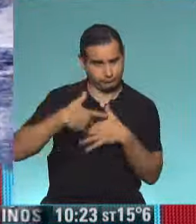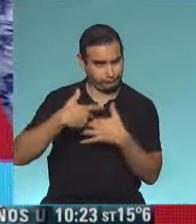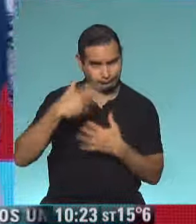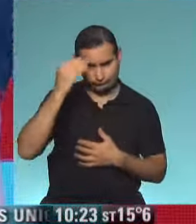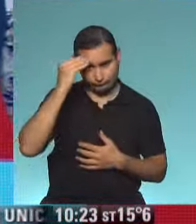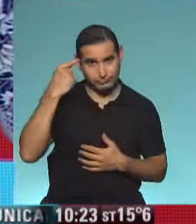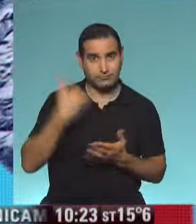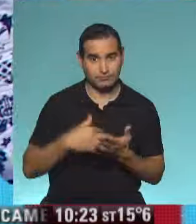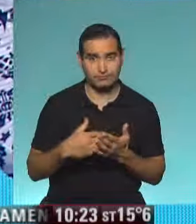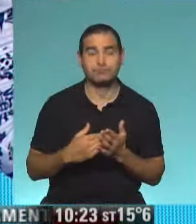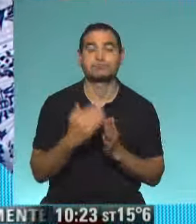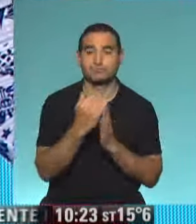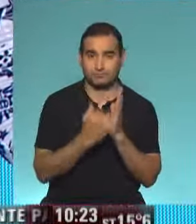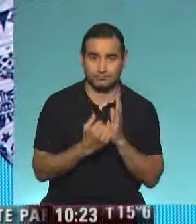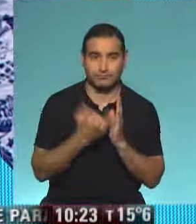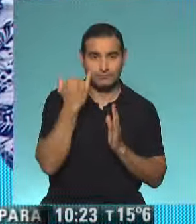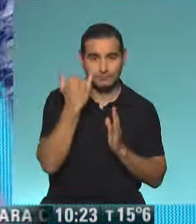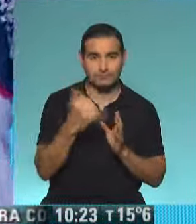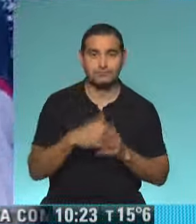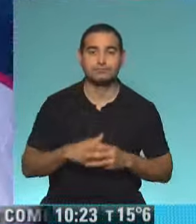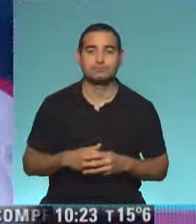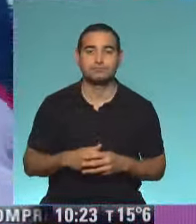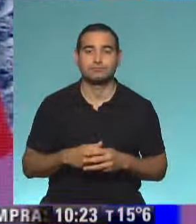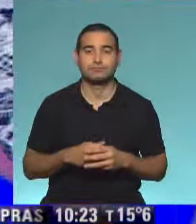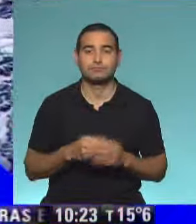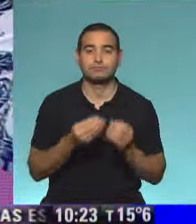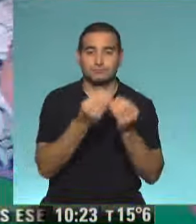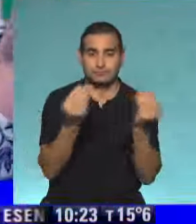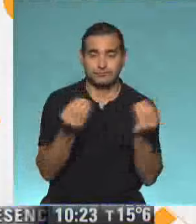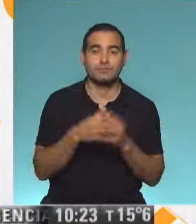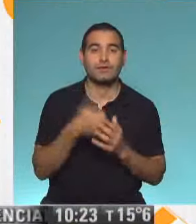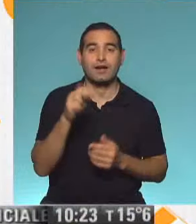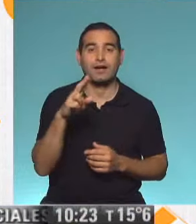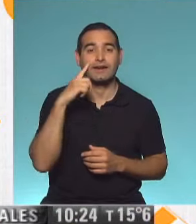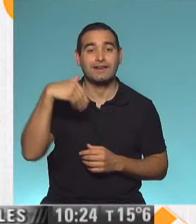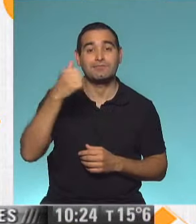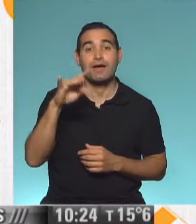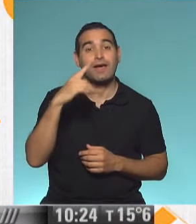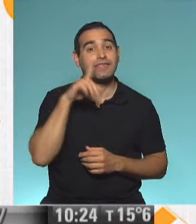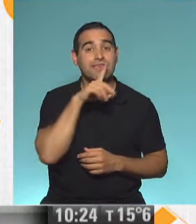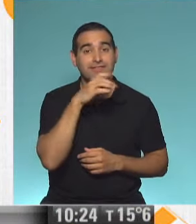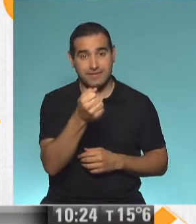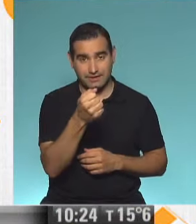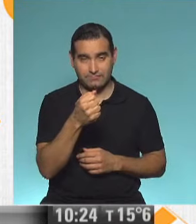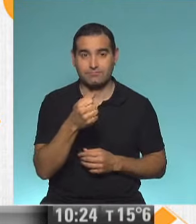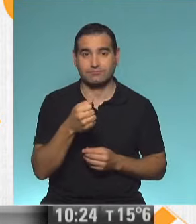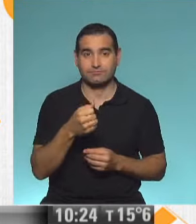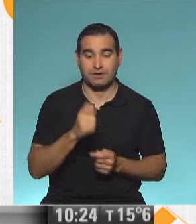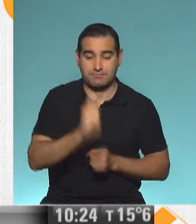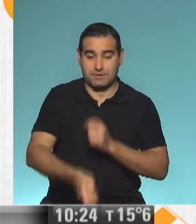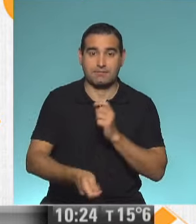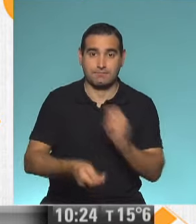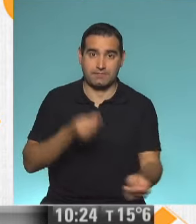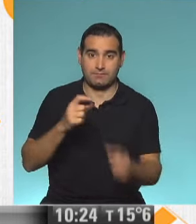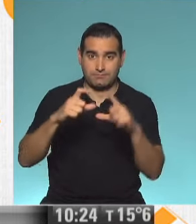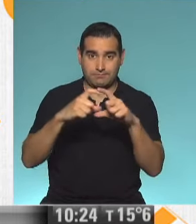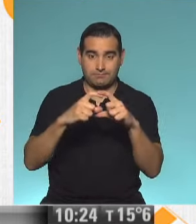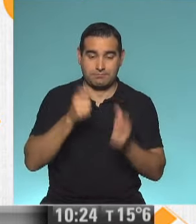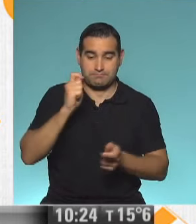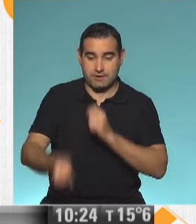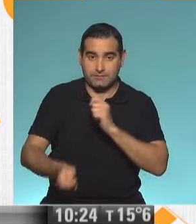las figuritas. Late y Nola. Bien. Arrimadita, que es que también con la figurita. Con la de tirar la figurita y que se vaya. Y